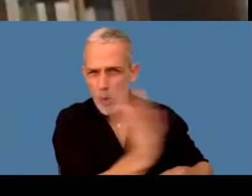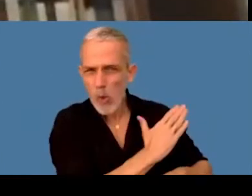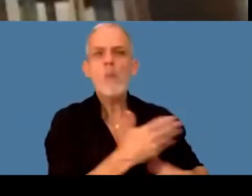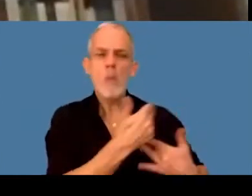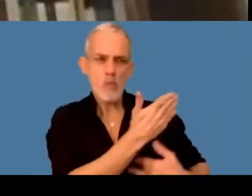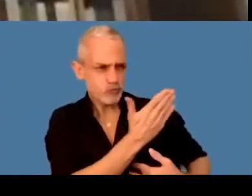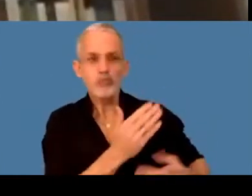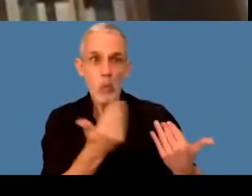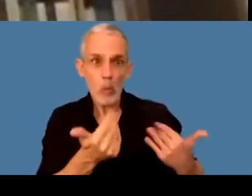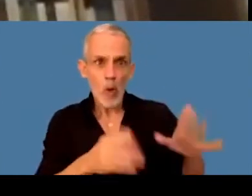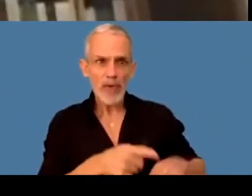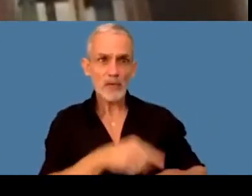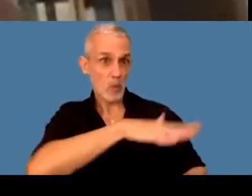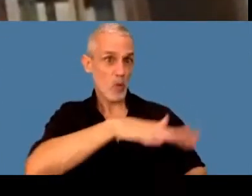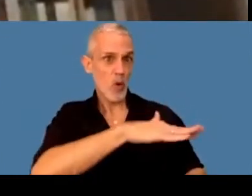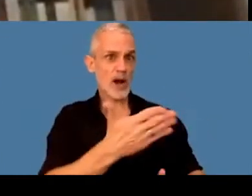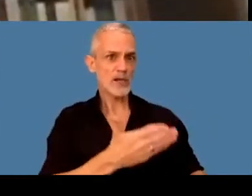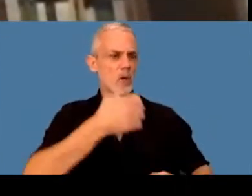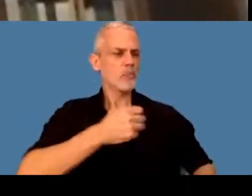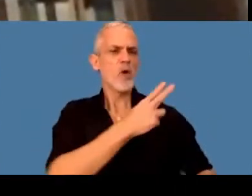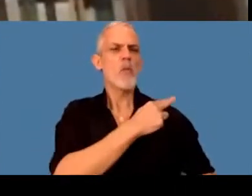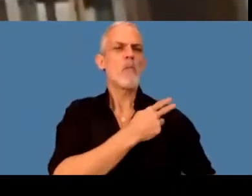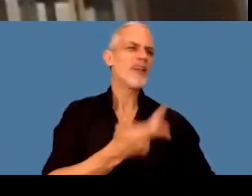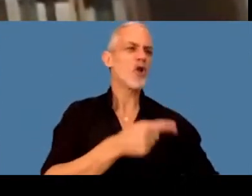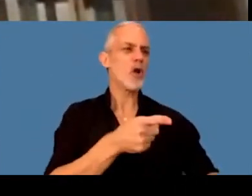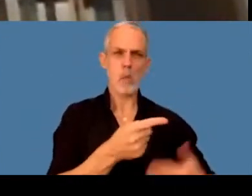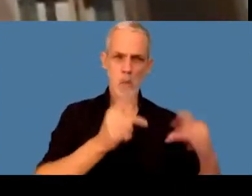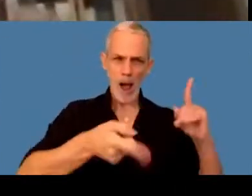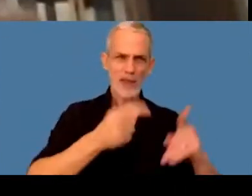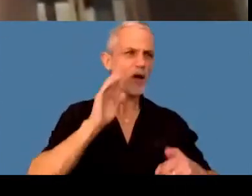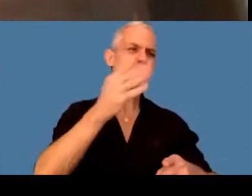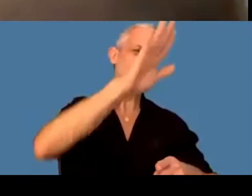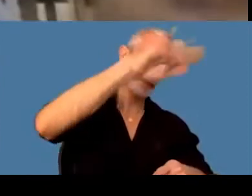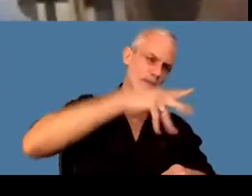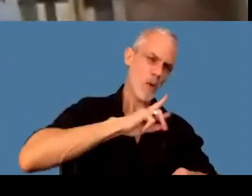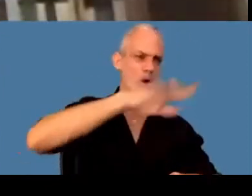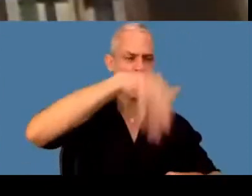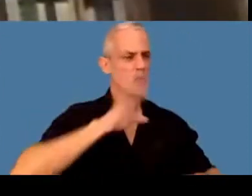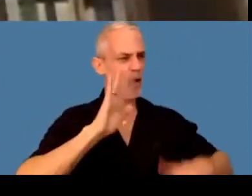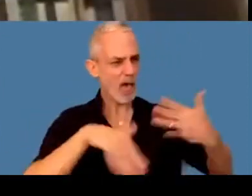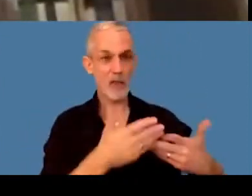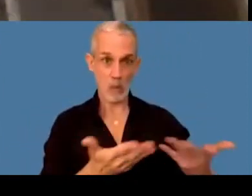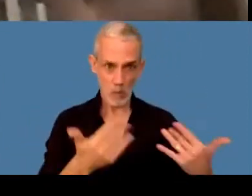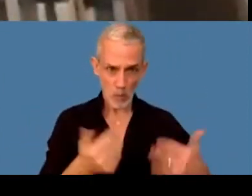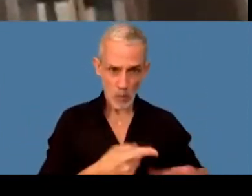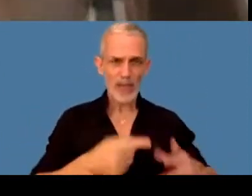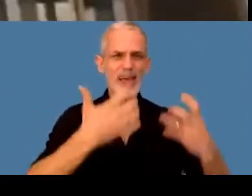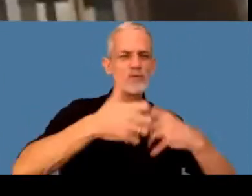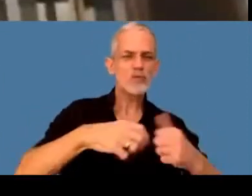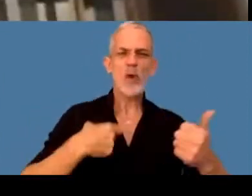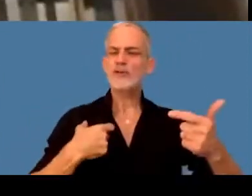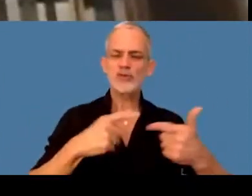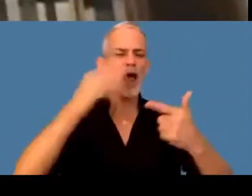lugares. Entonces, las estructuras políticas, sociales, económicas, culturales